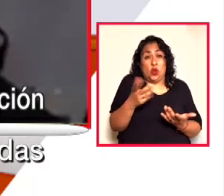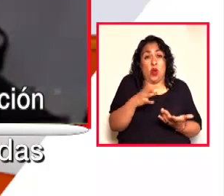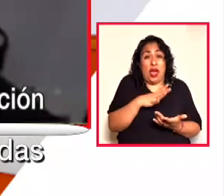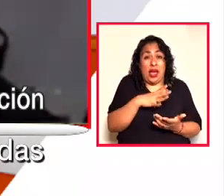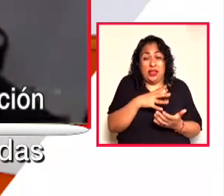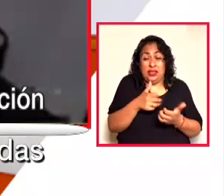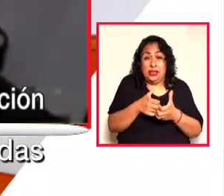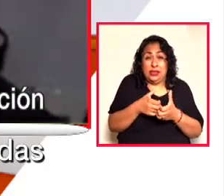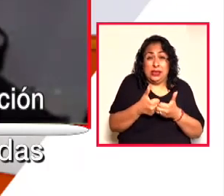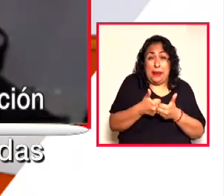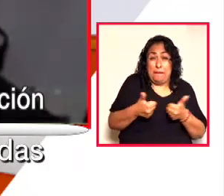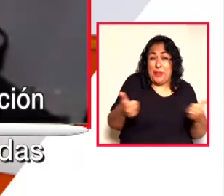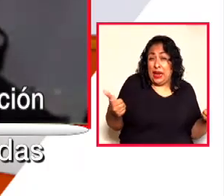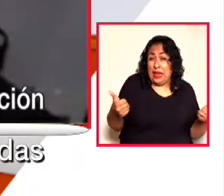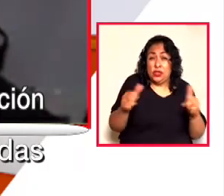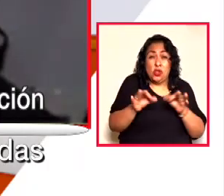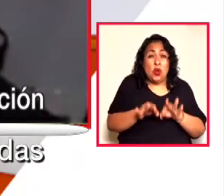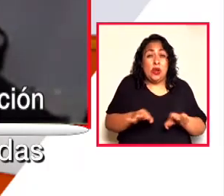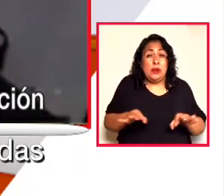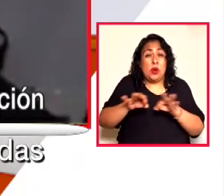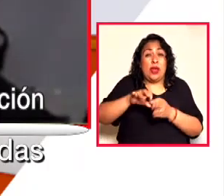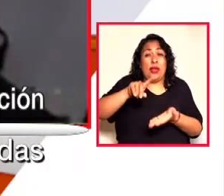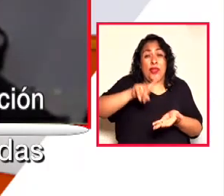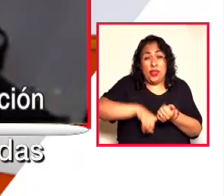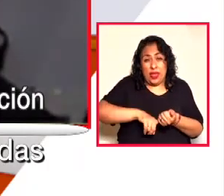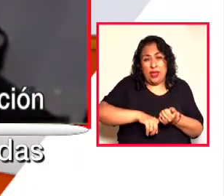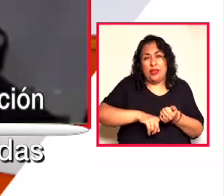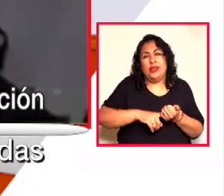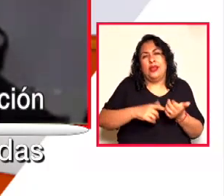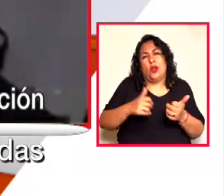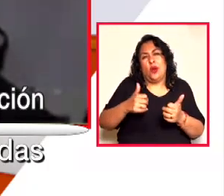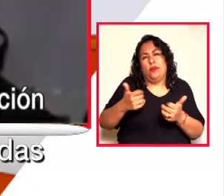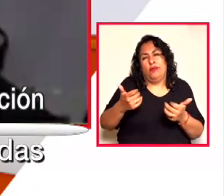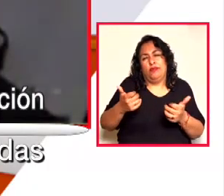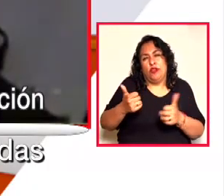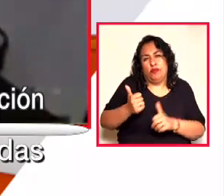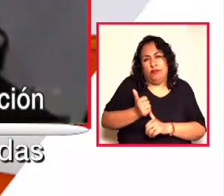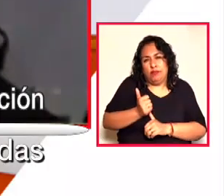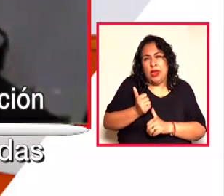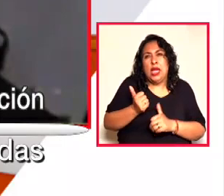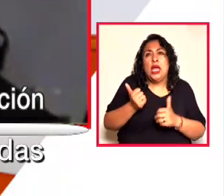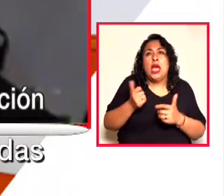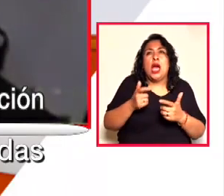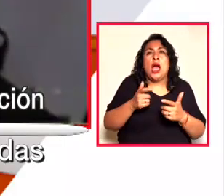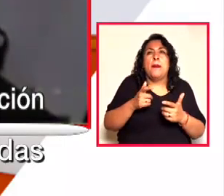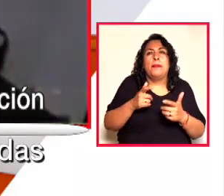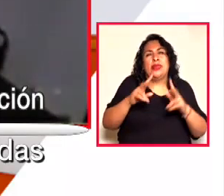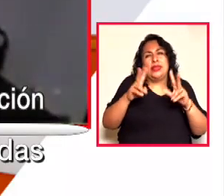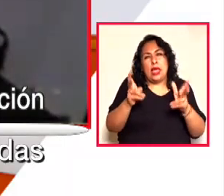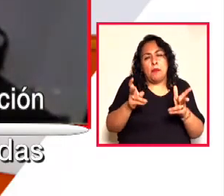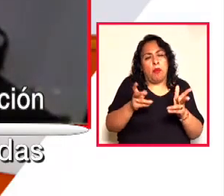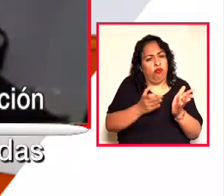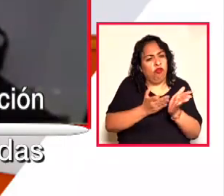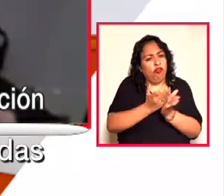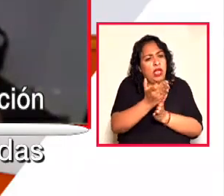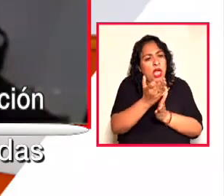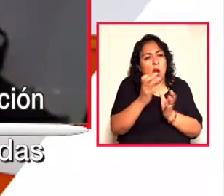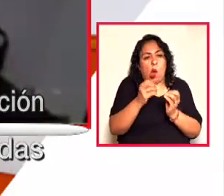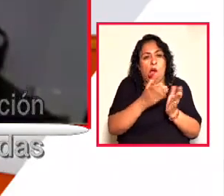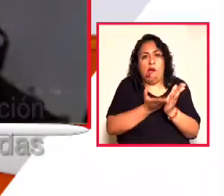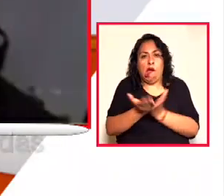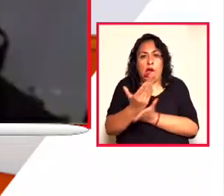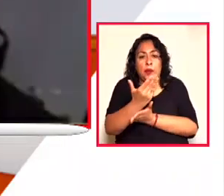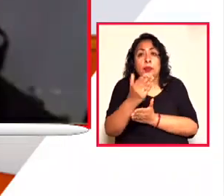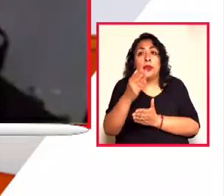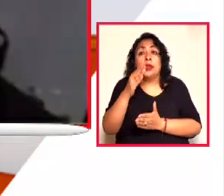división muy importante al interior de las Fuerzas Armadas entre los temas de lealtad y posible deslealtad. Jair